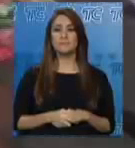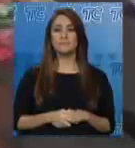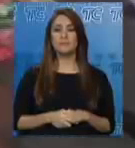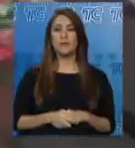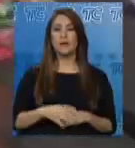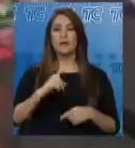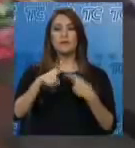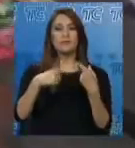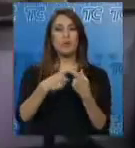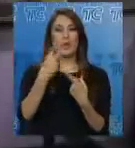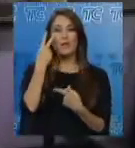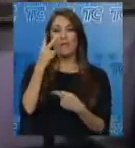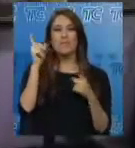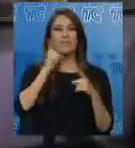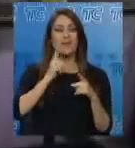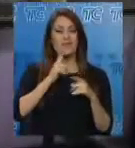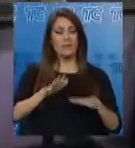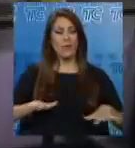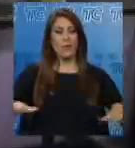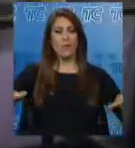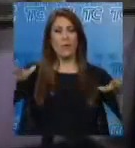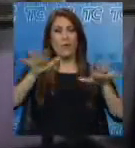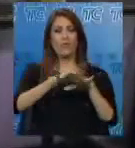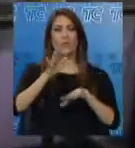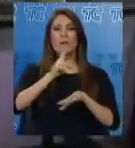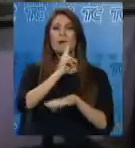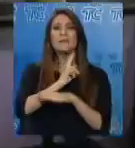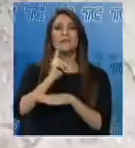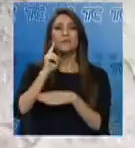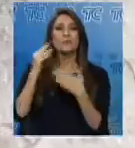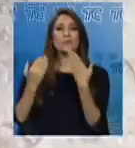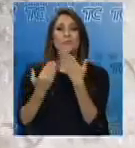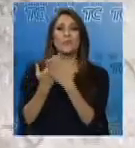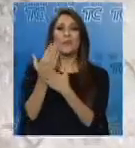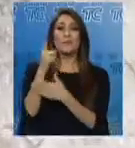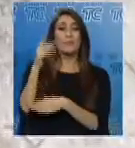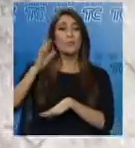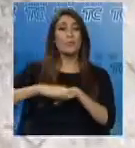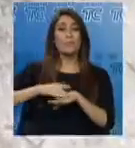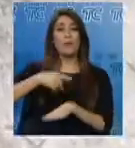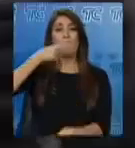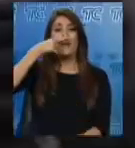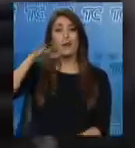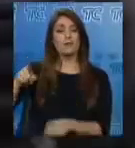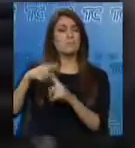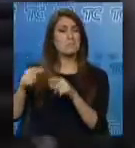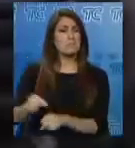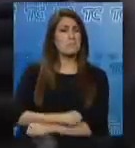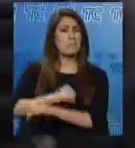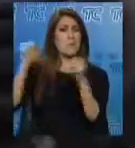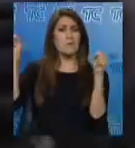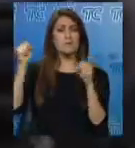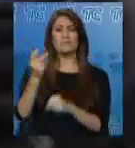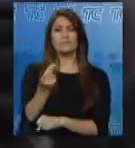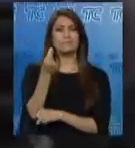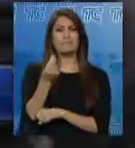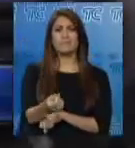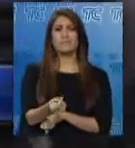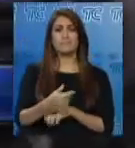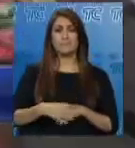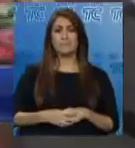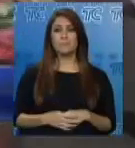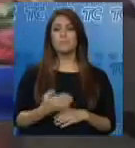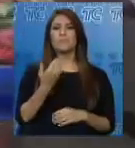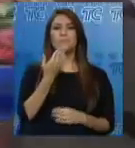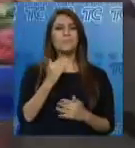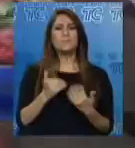Solo cenizas quedan del lugar que sería un pequeño restaurante. Una explosión de un tanque de gas acabó con todo en cuestión de minutos.